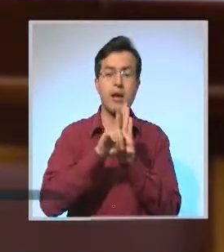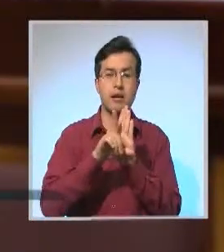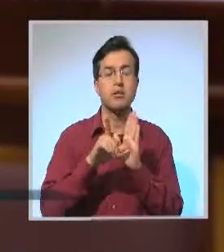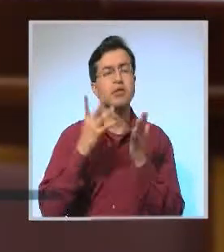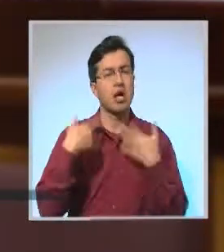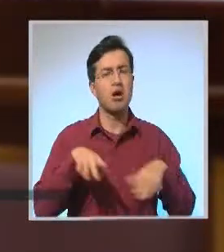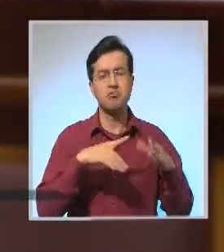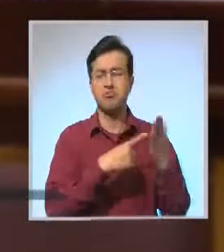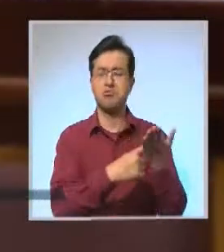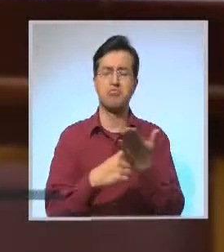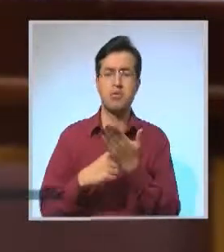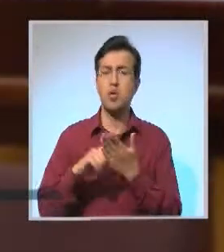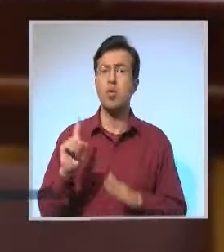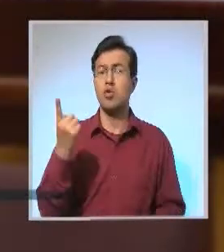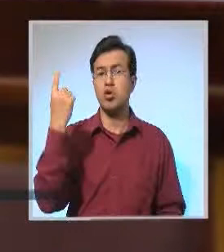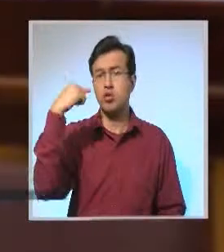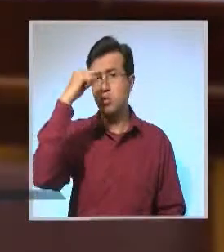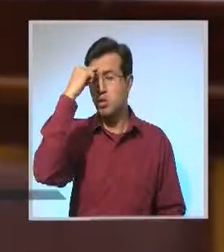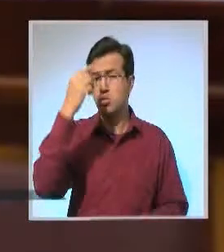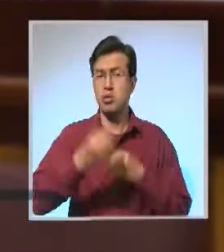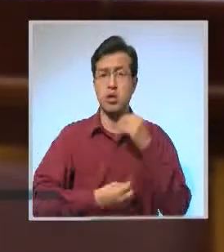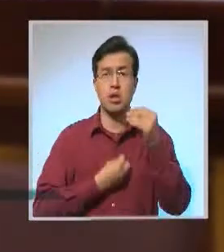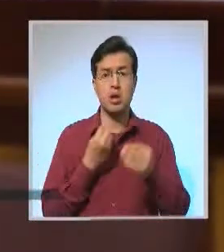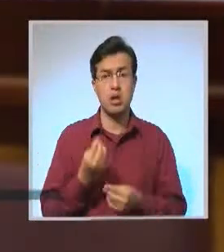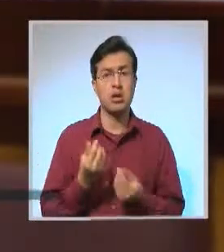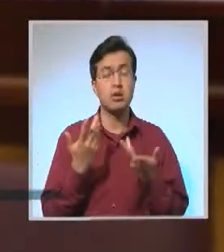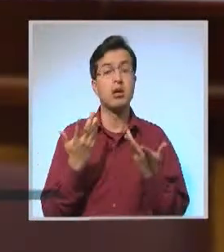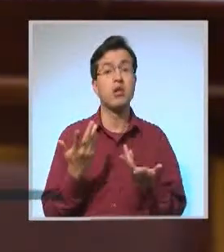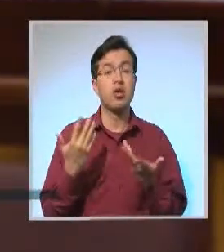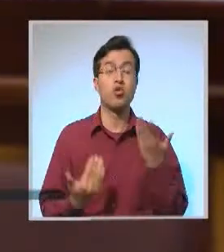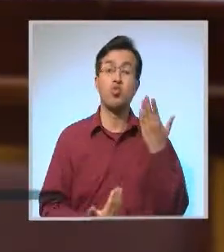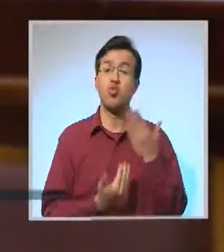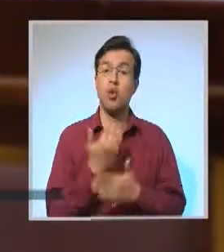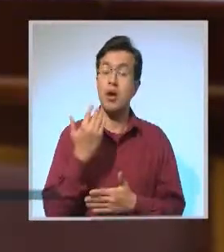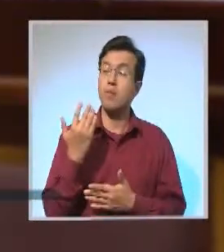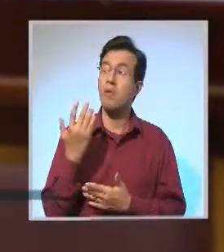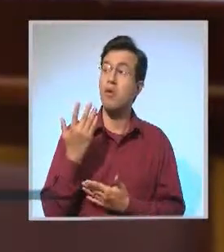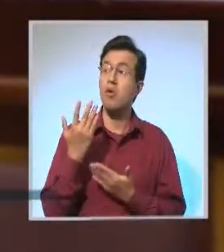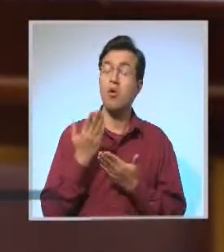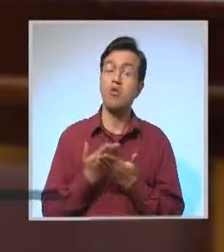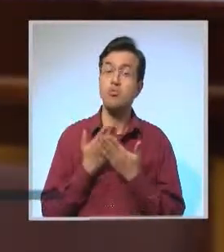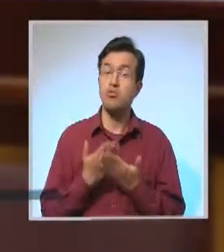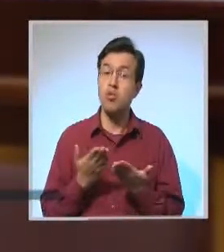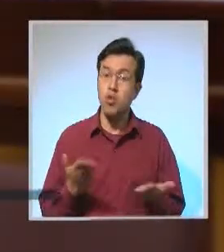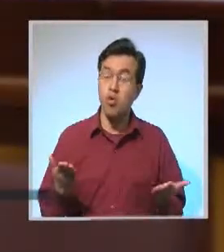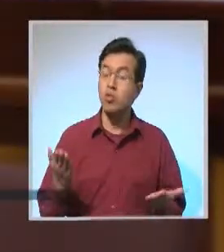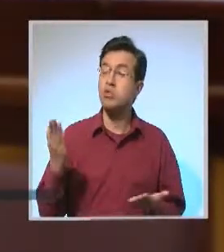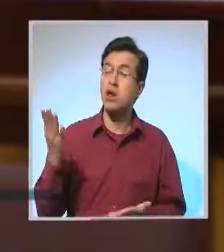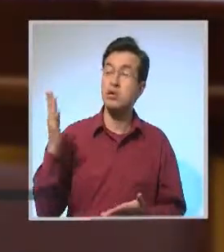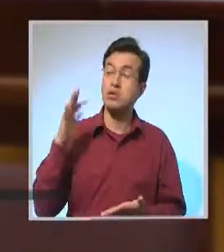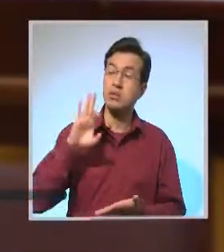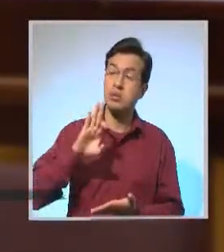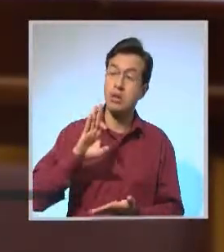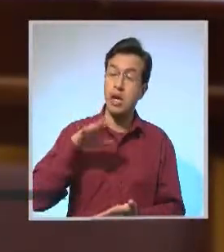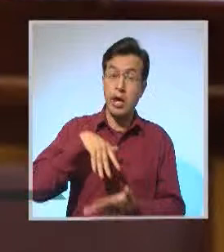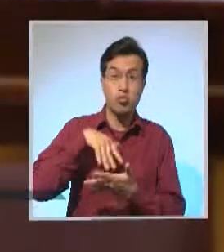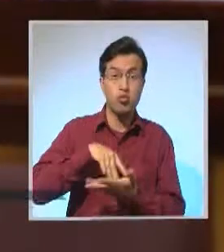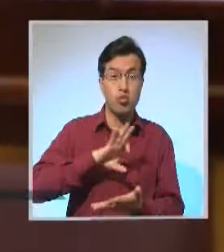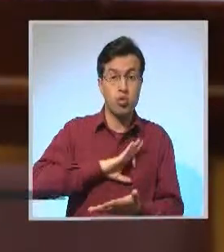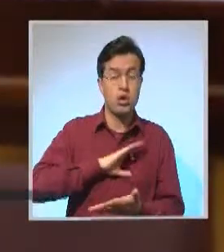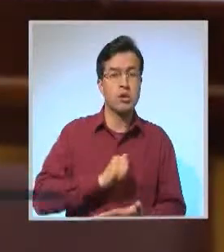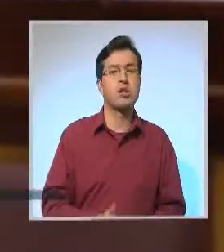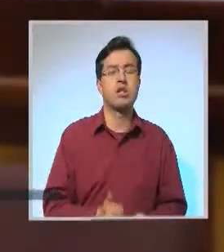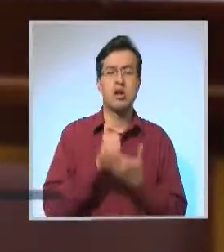lo que ha hecho el ejecutivo es establecer este índice de precios para tener elementos más técnicos adecuados